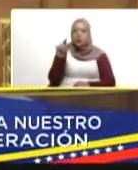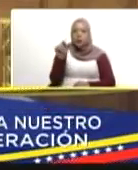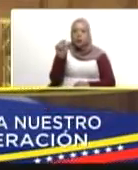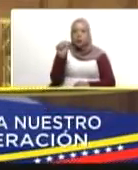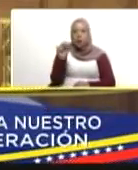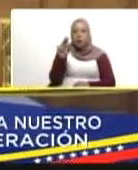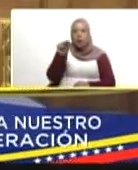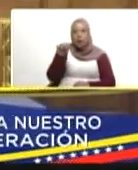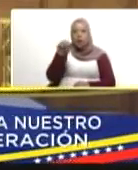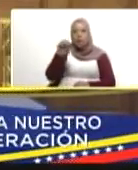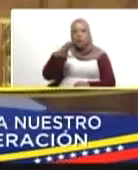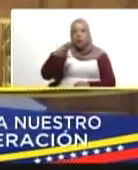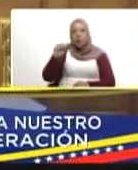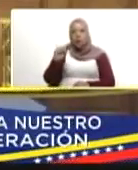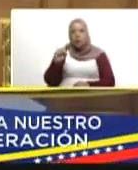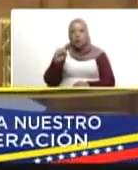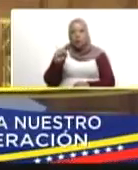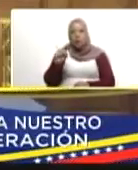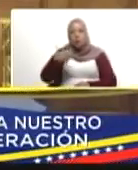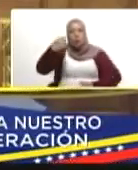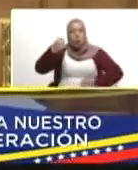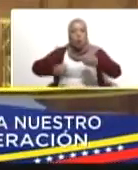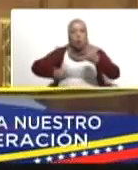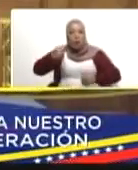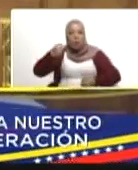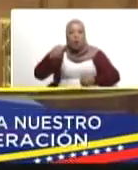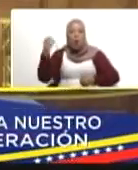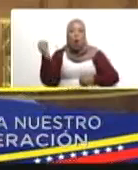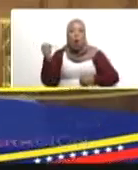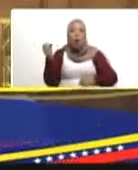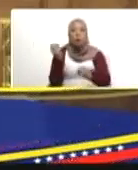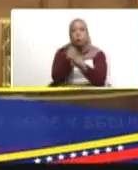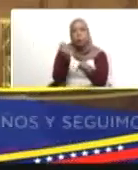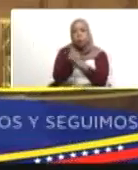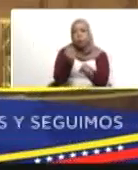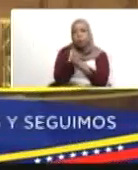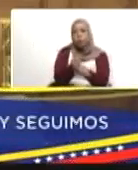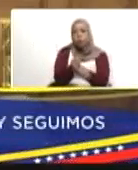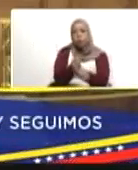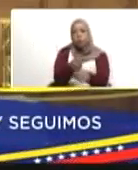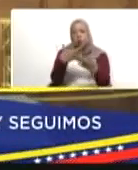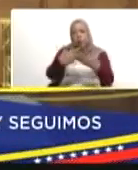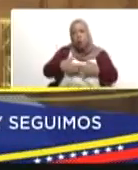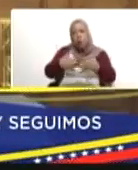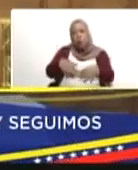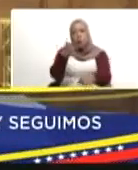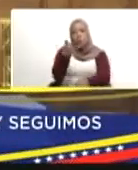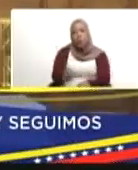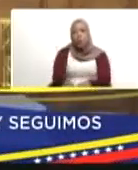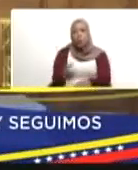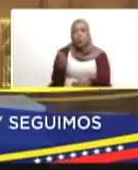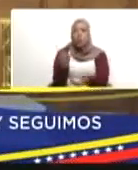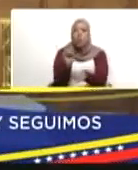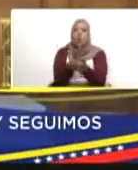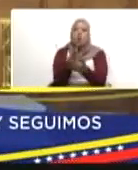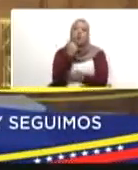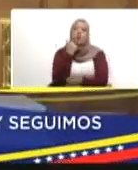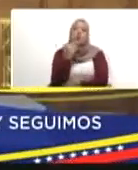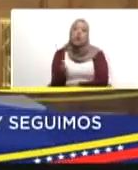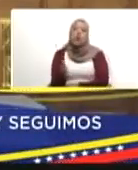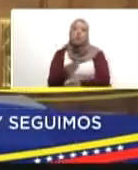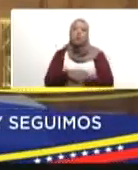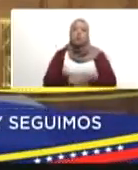meca el chófer el obrero el paupérrimo el pat en el